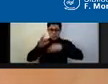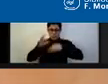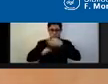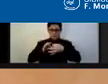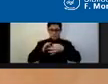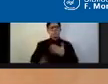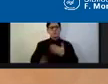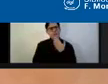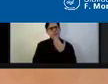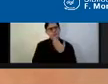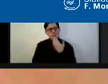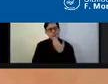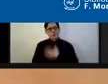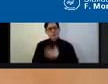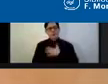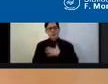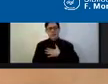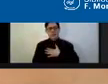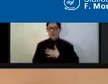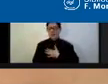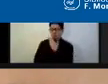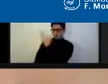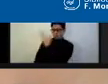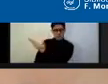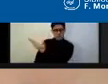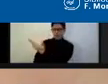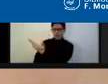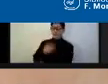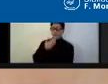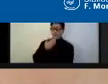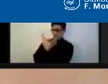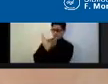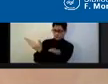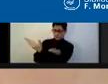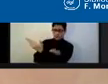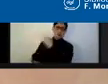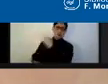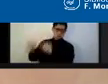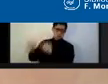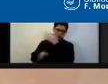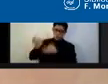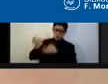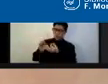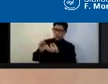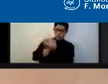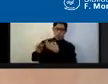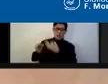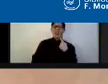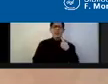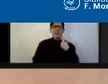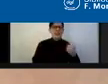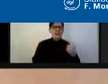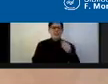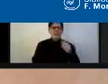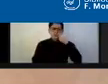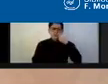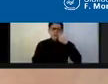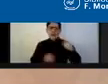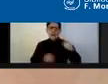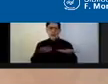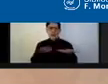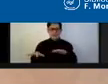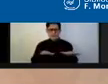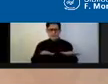profesor Vera para que nos cuente en primer lugar qué es la sísmica marina y cómo fueron sus inicios